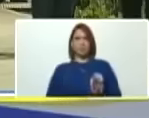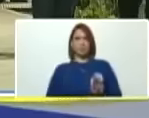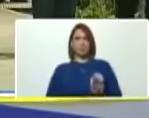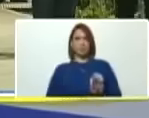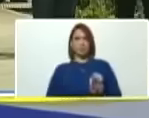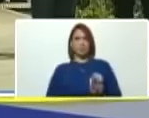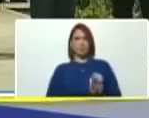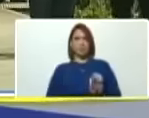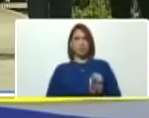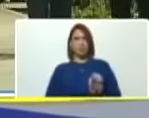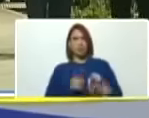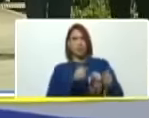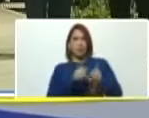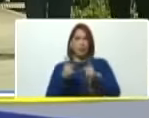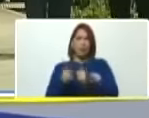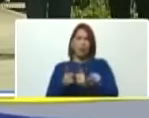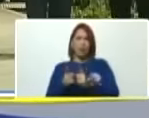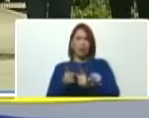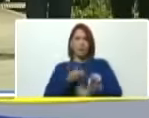de pequeños valles unidos,